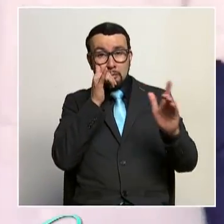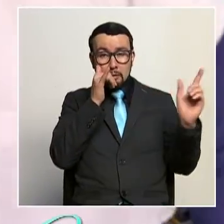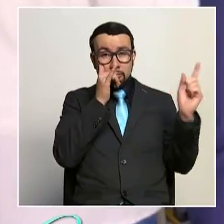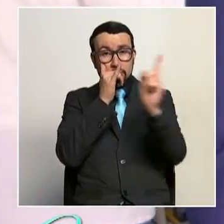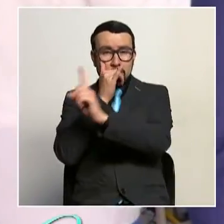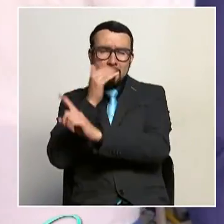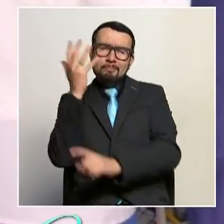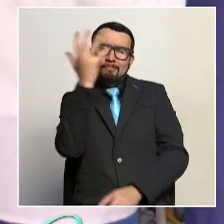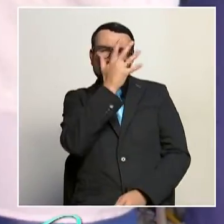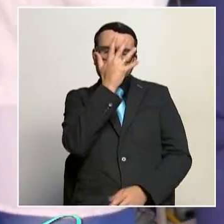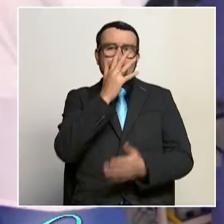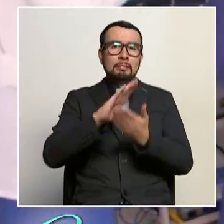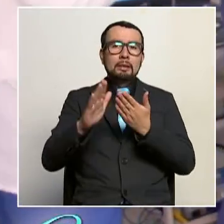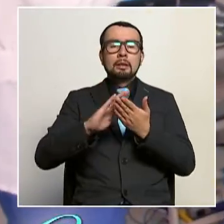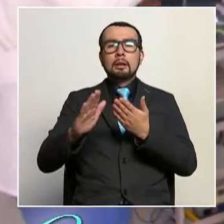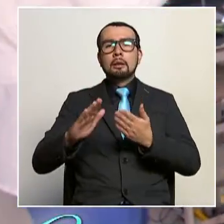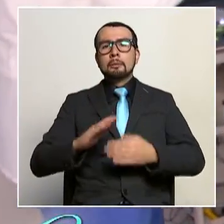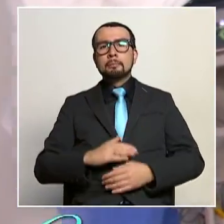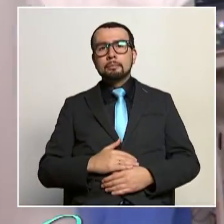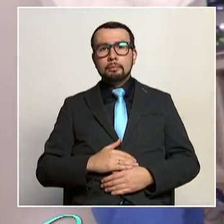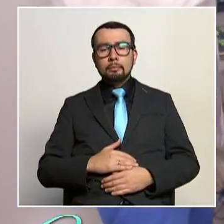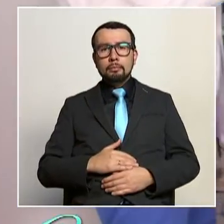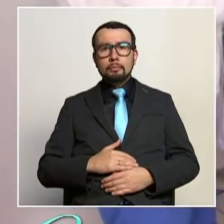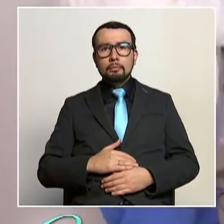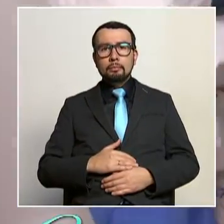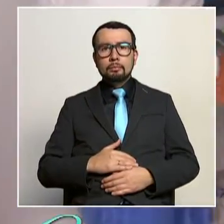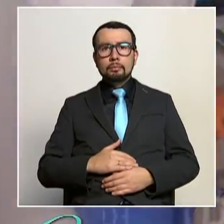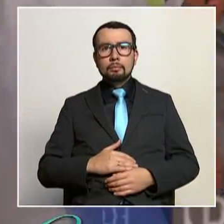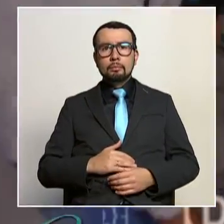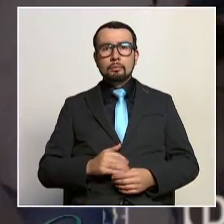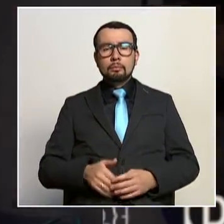me disculpan. Y le hacemos...